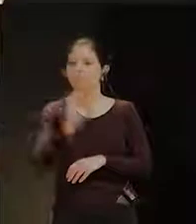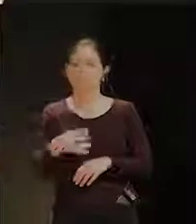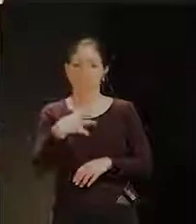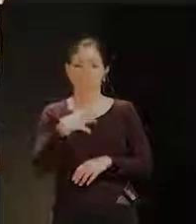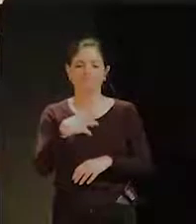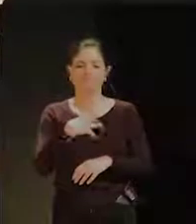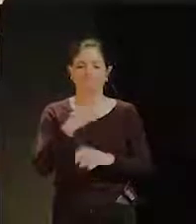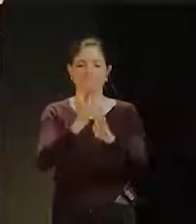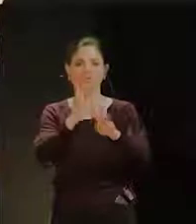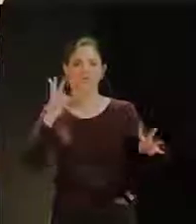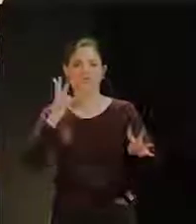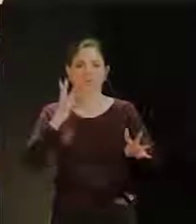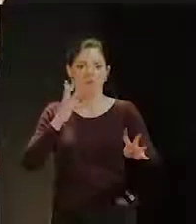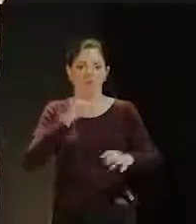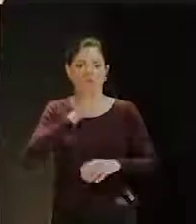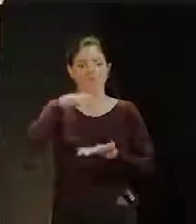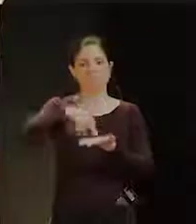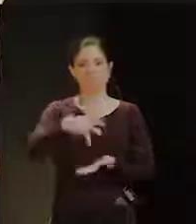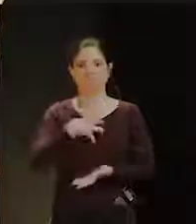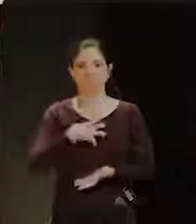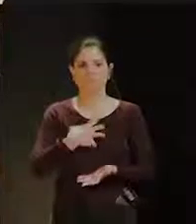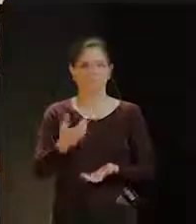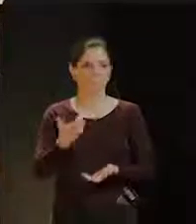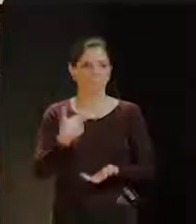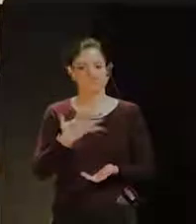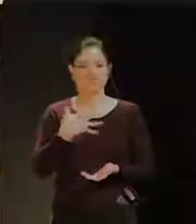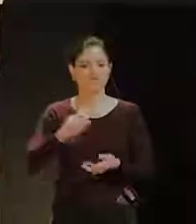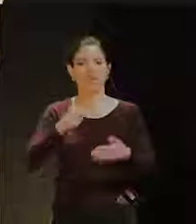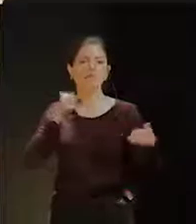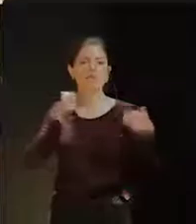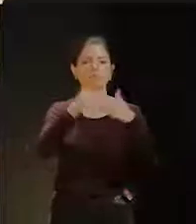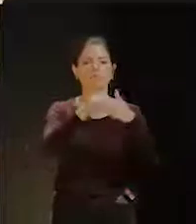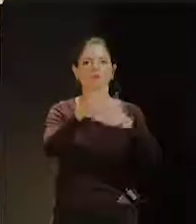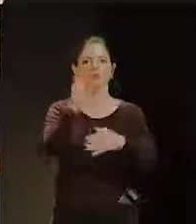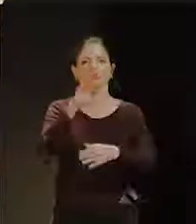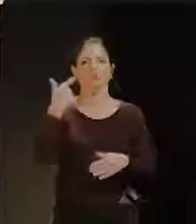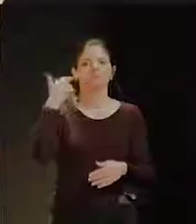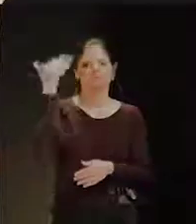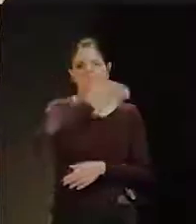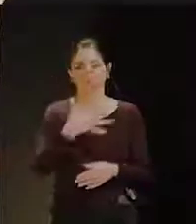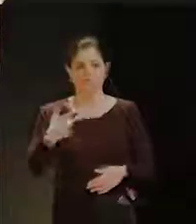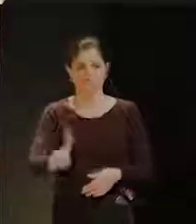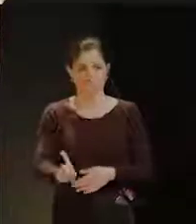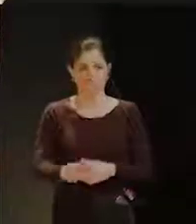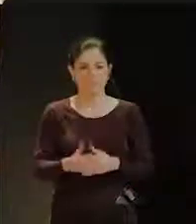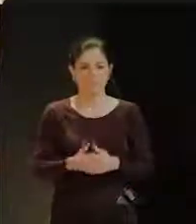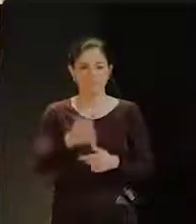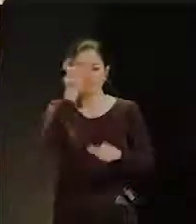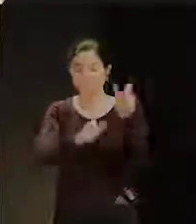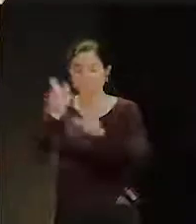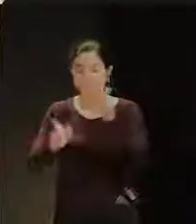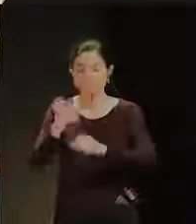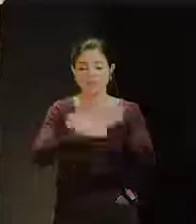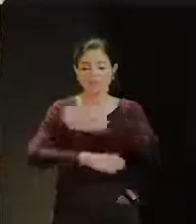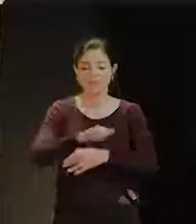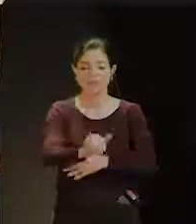puede ponerse en cola para acceder a la sala y no quieren estar al fondo de la sala y no ver absolutamente nada. Las personas